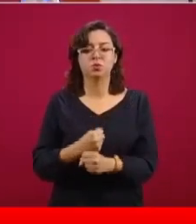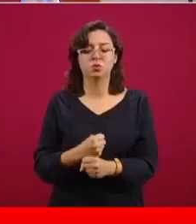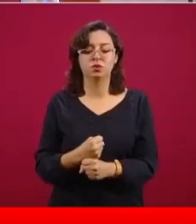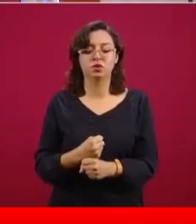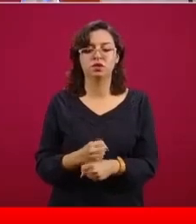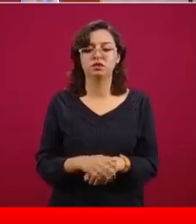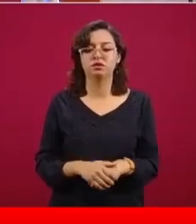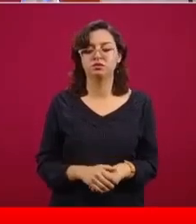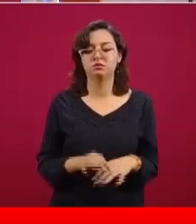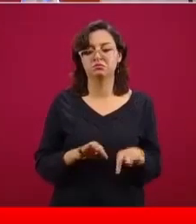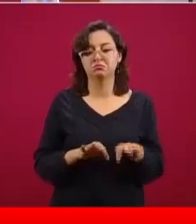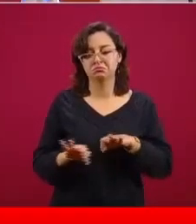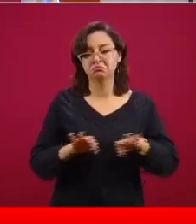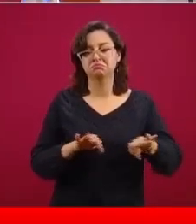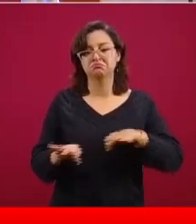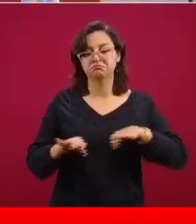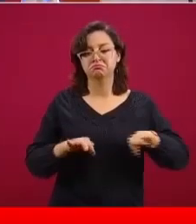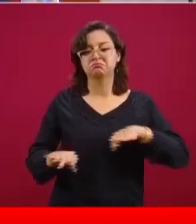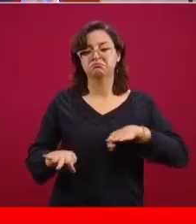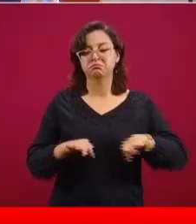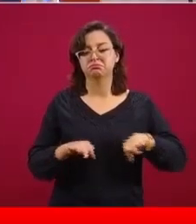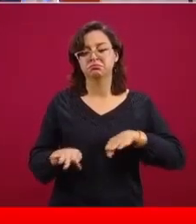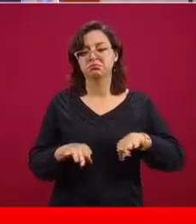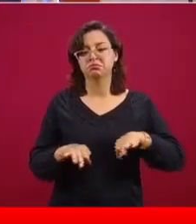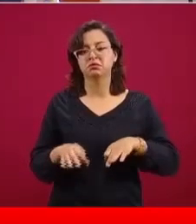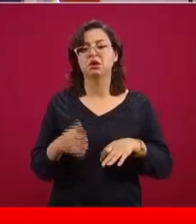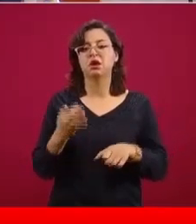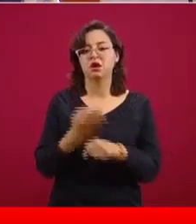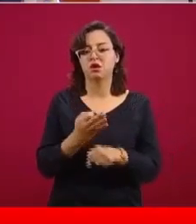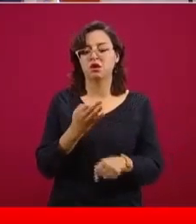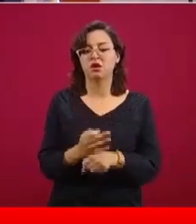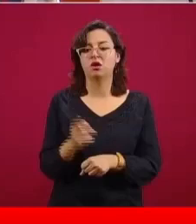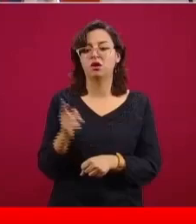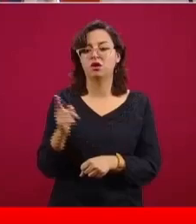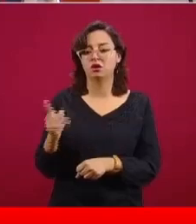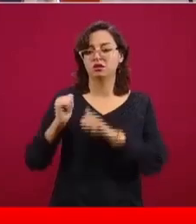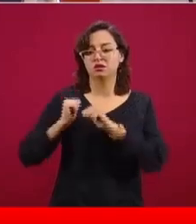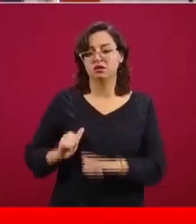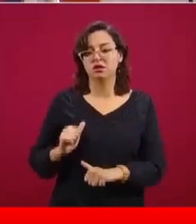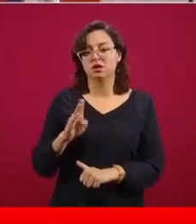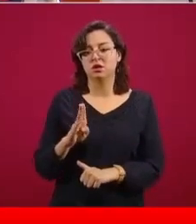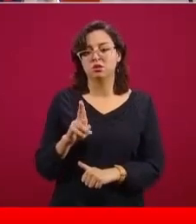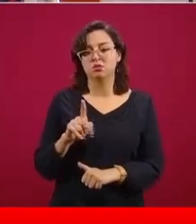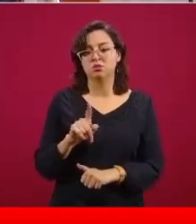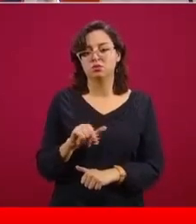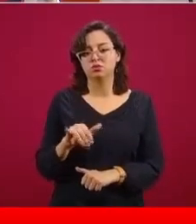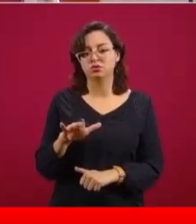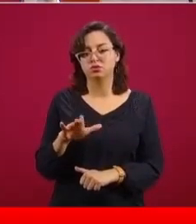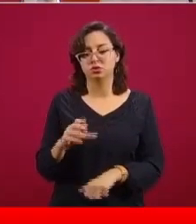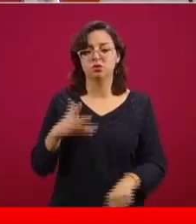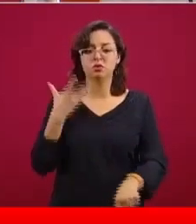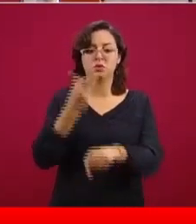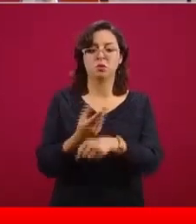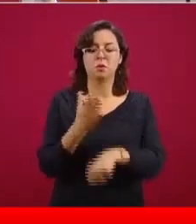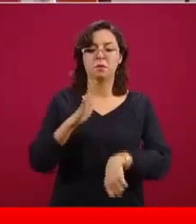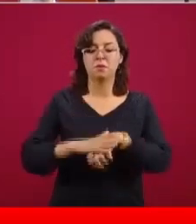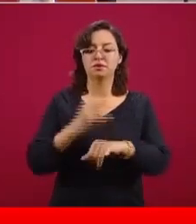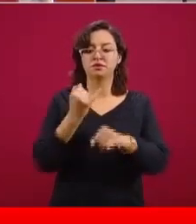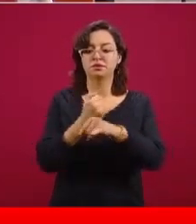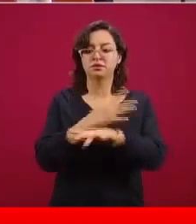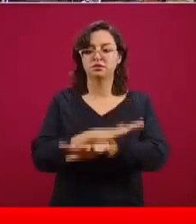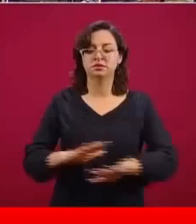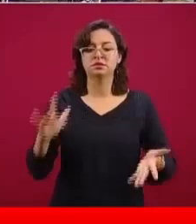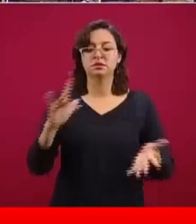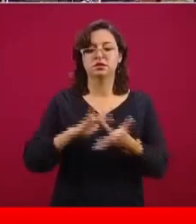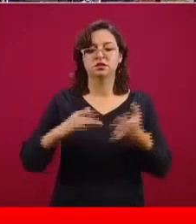sus trabajos operativos ahorita el comandante bucio les dará información complementaria sobre el tema gracias